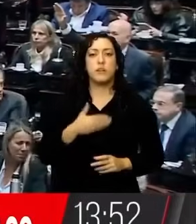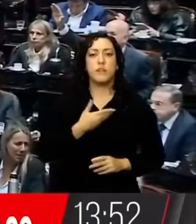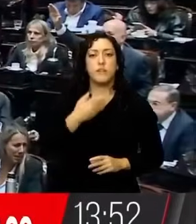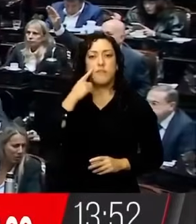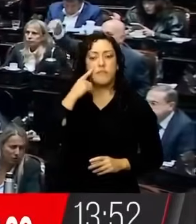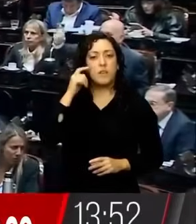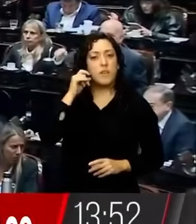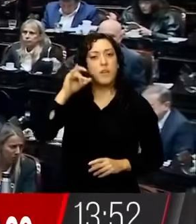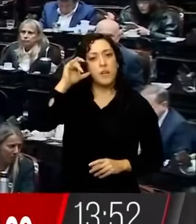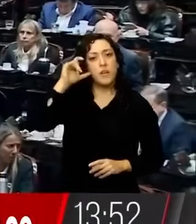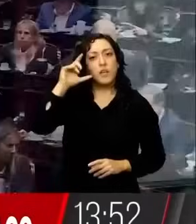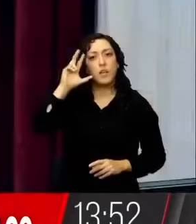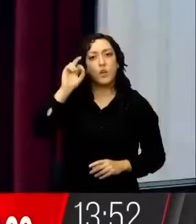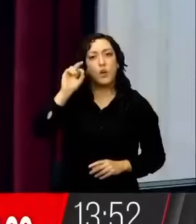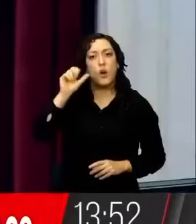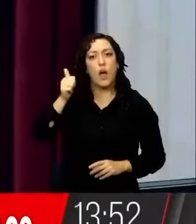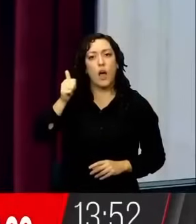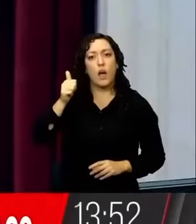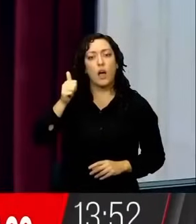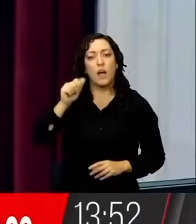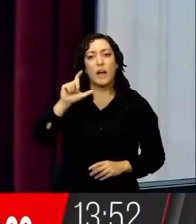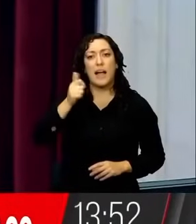Figueroa Casas.